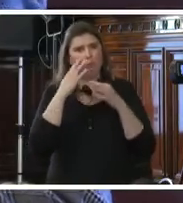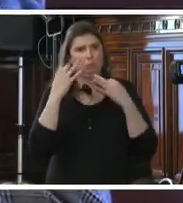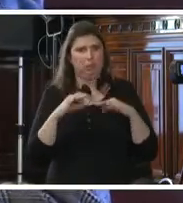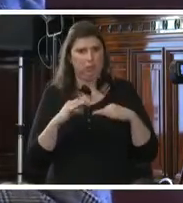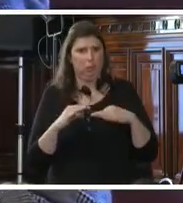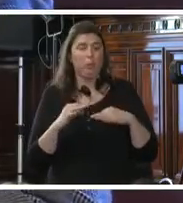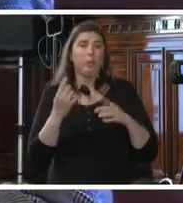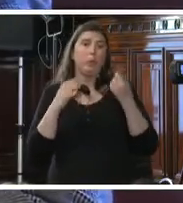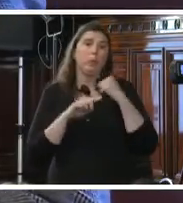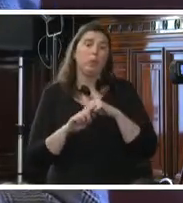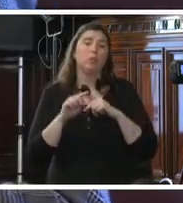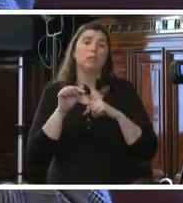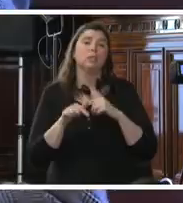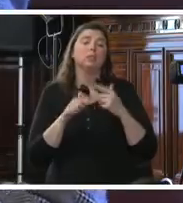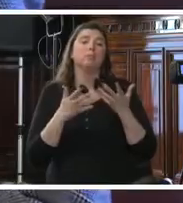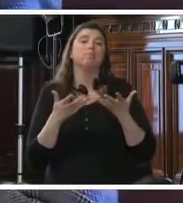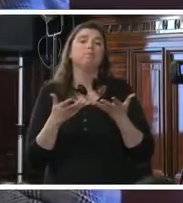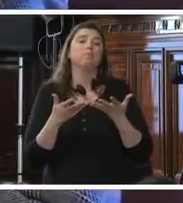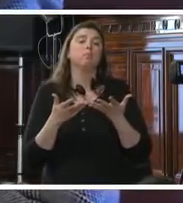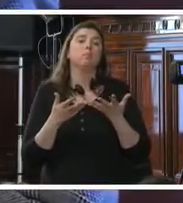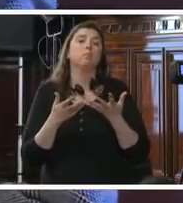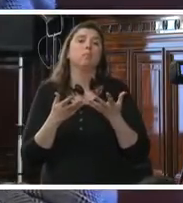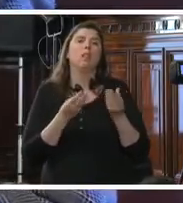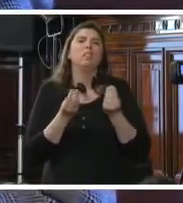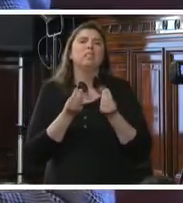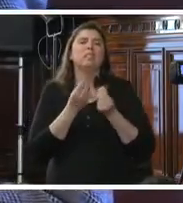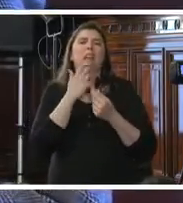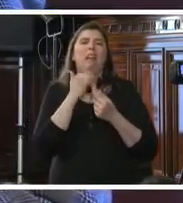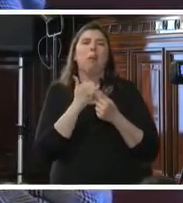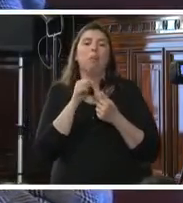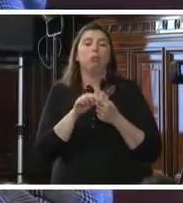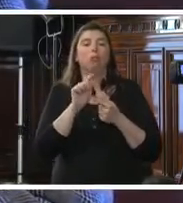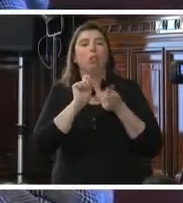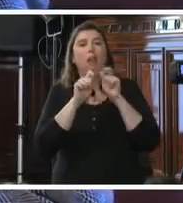es en el sentido de cuáles son los ejemplos de cambios